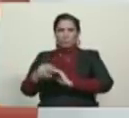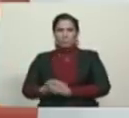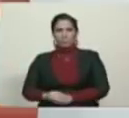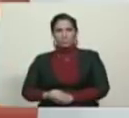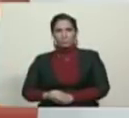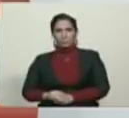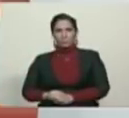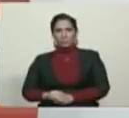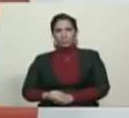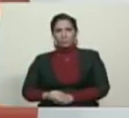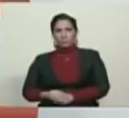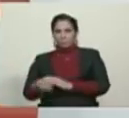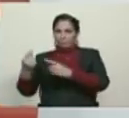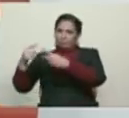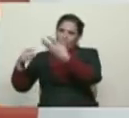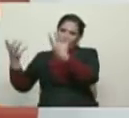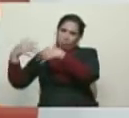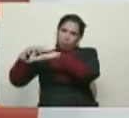con Concecomercio.